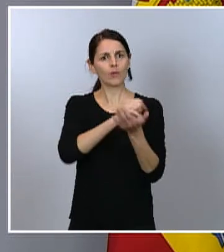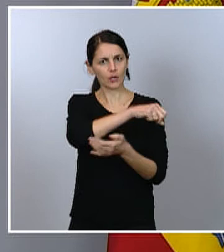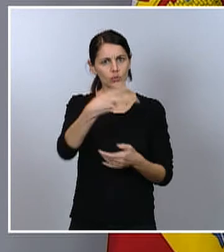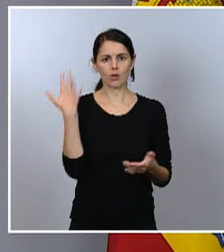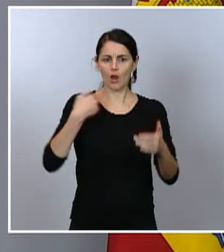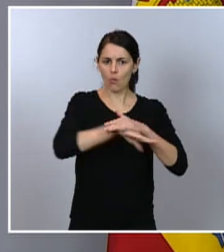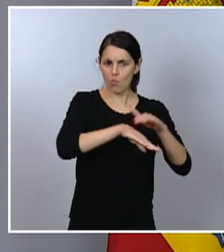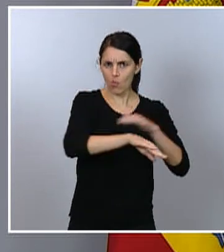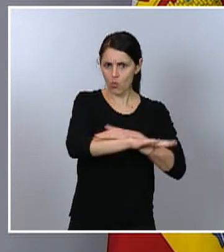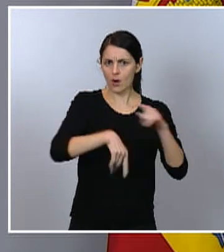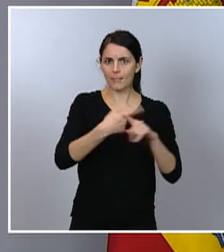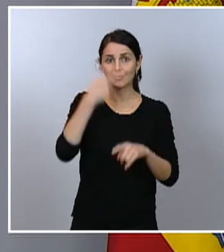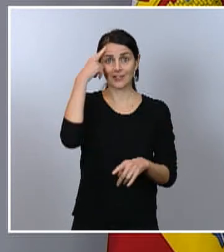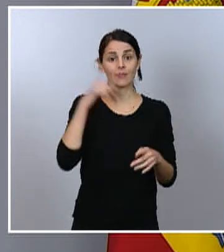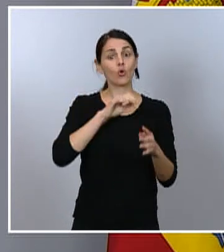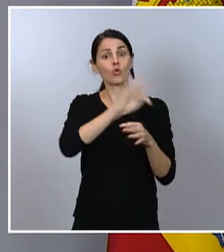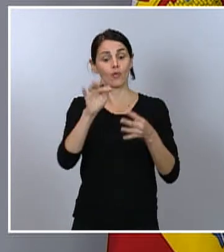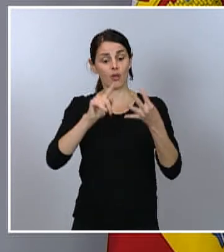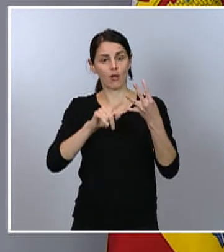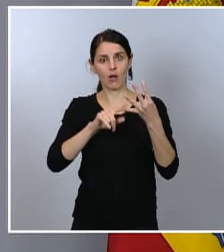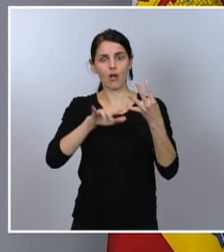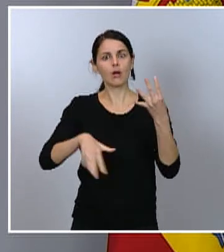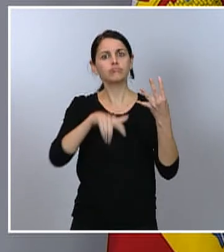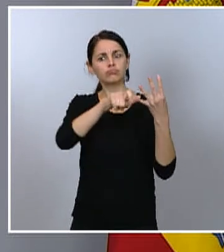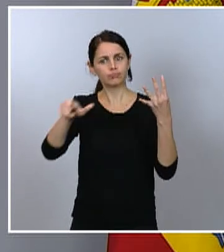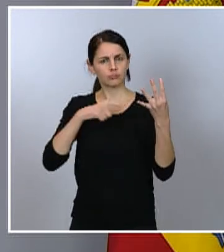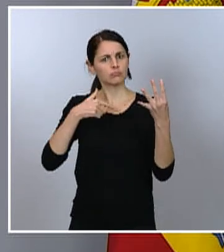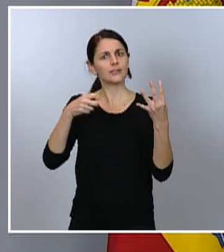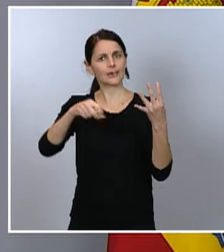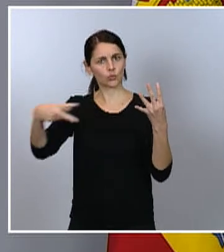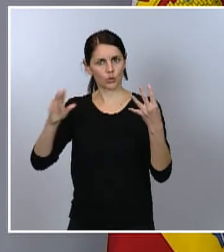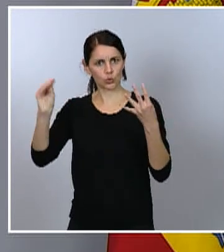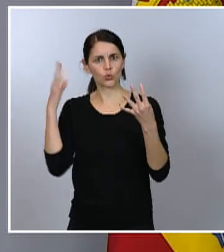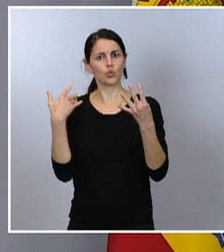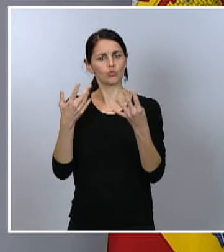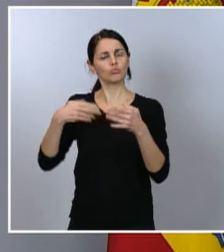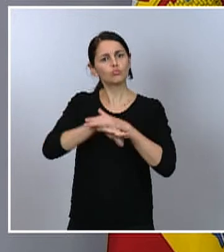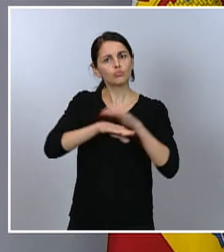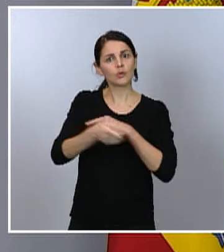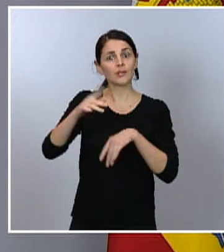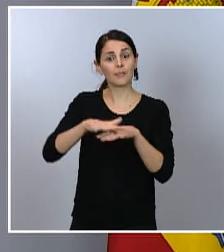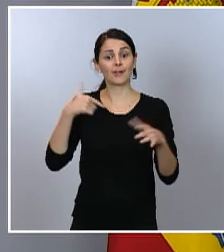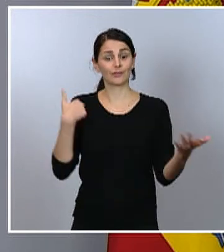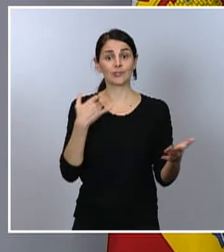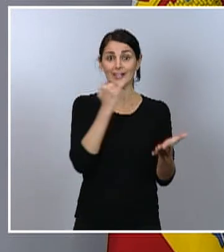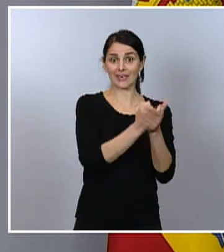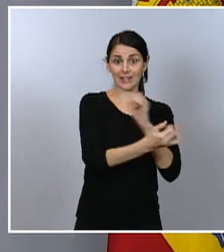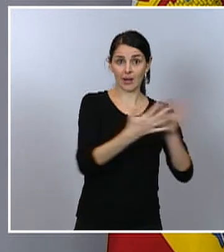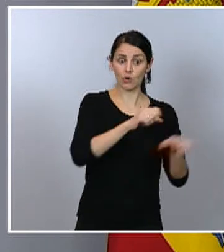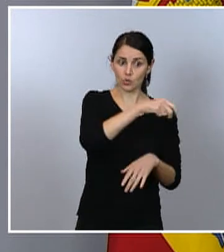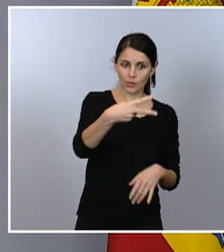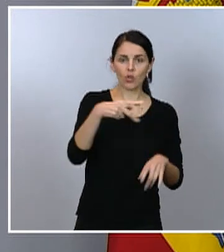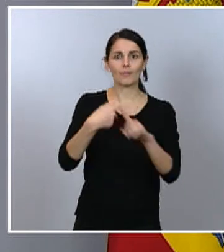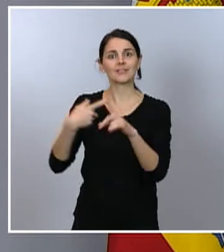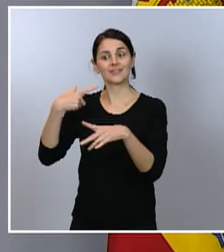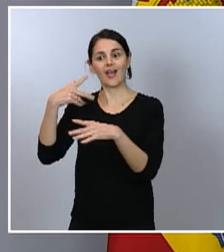de un subgrupo de personas, y la comparación entre los resultados del test rápido y los resultados que obtengamos en el laboratorio pues van a poder